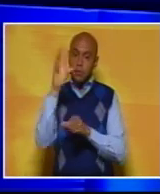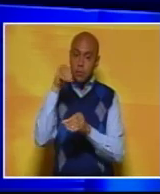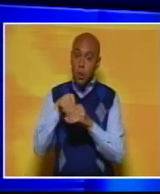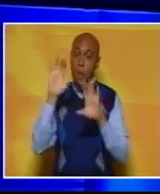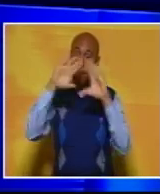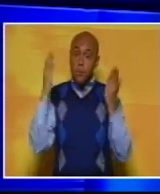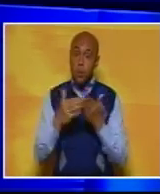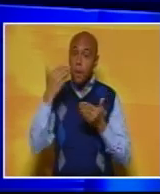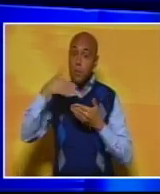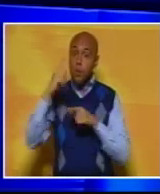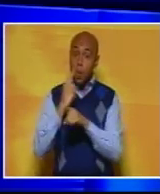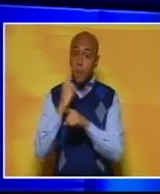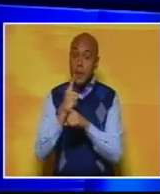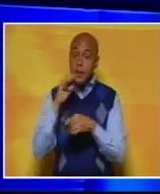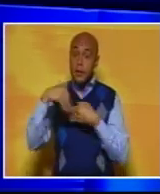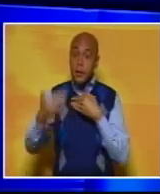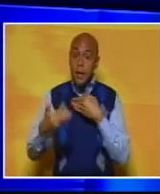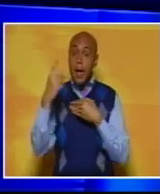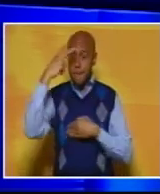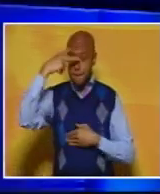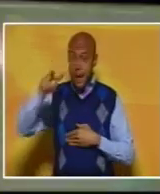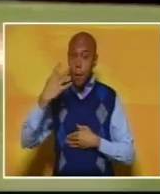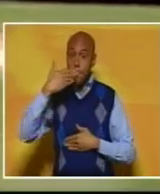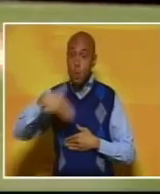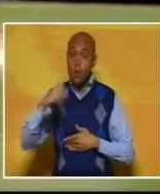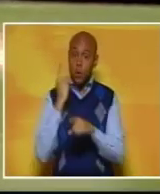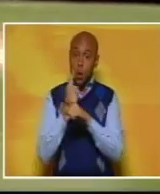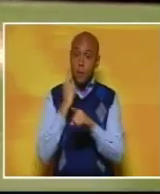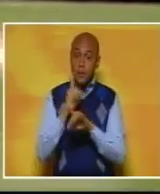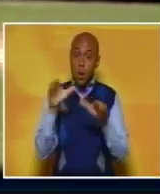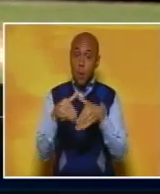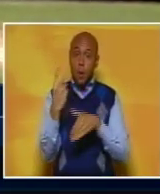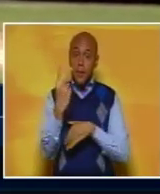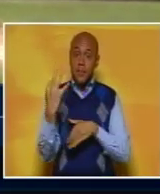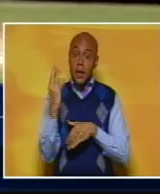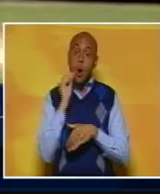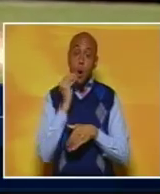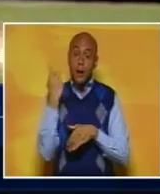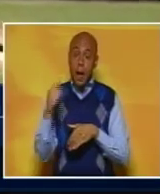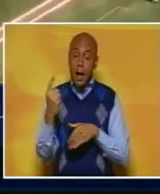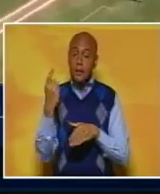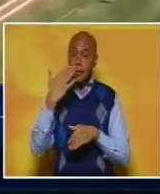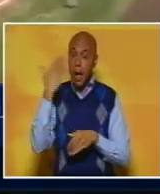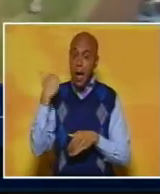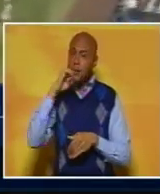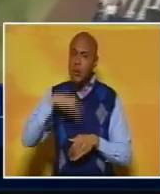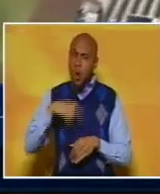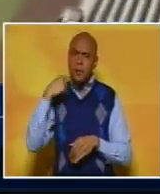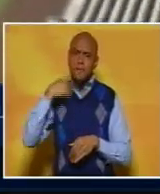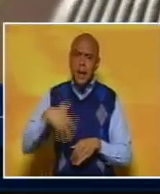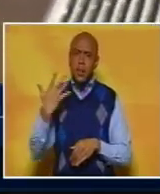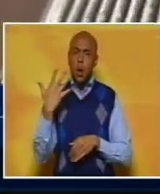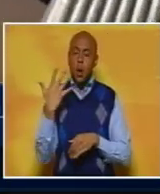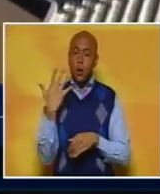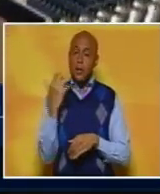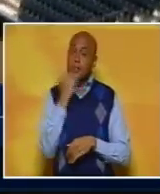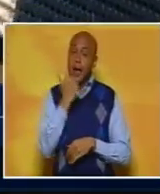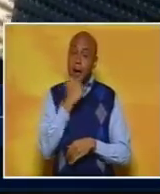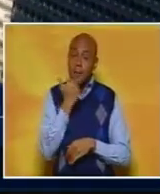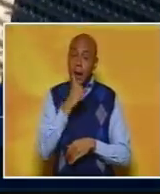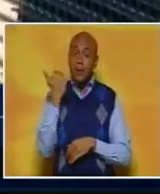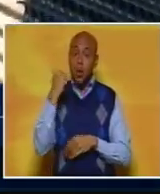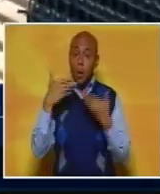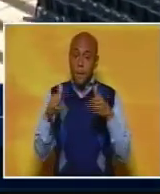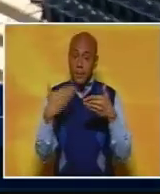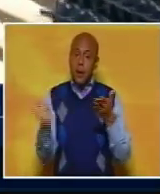Mundial que se jugará más adelante en el año en México. La selección sub-23 de Venezuela se recuperó de la dura derrota ante Panamá el sábado para vencer